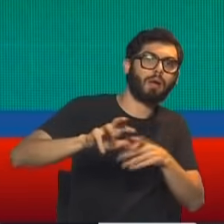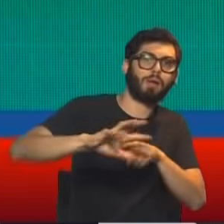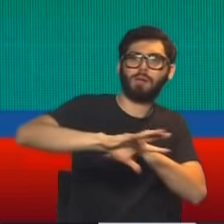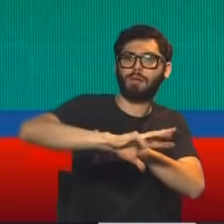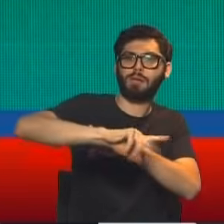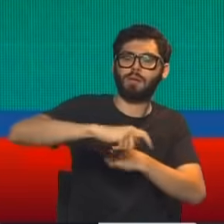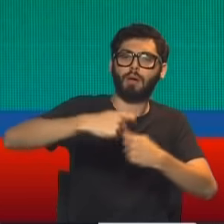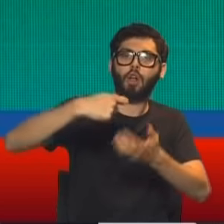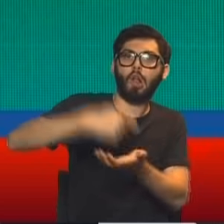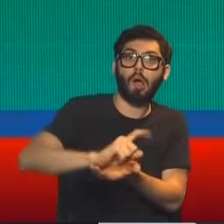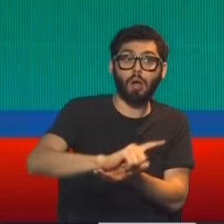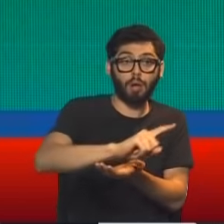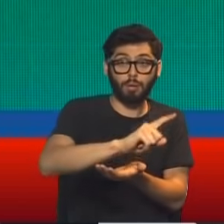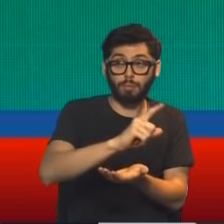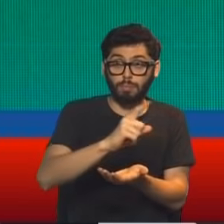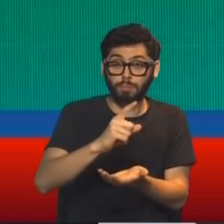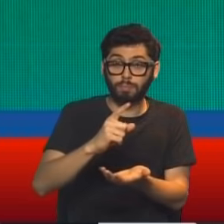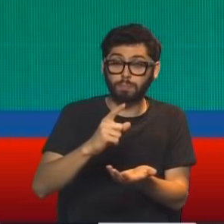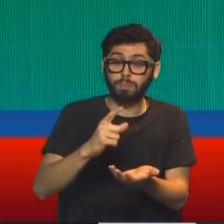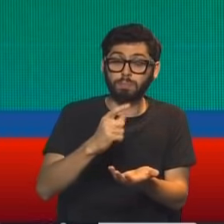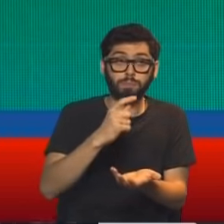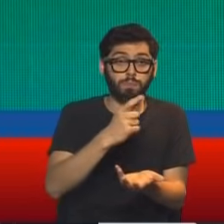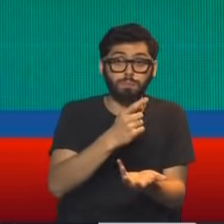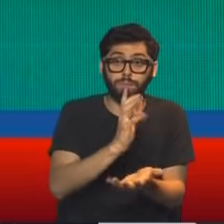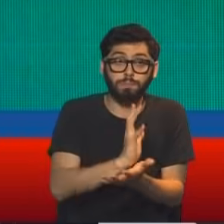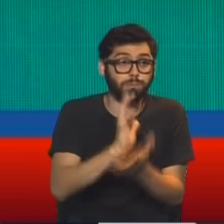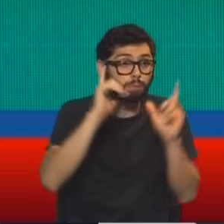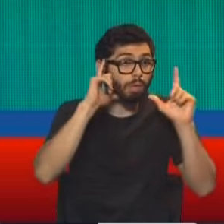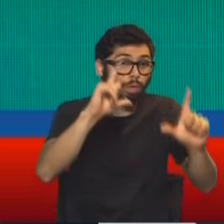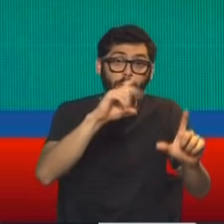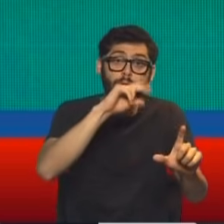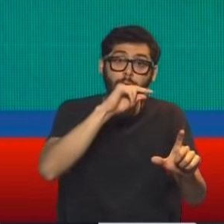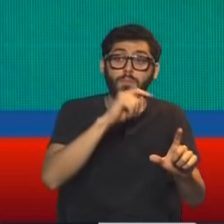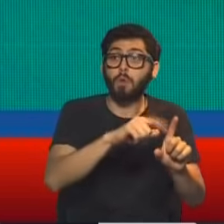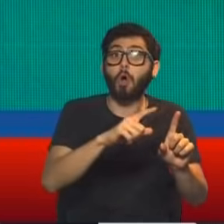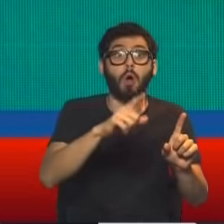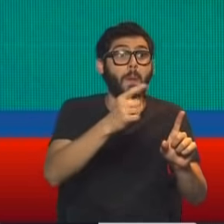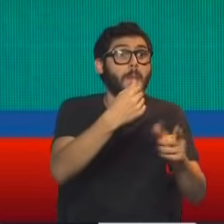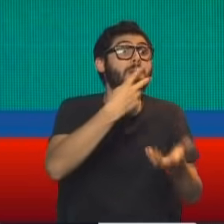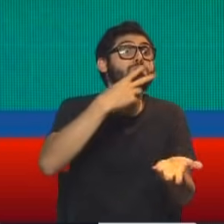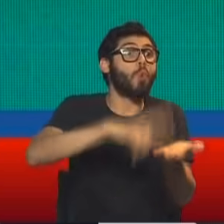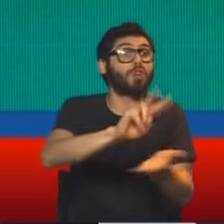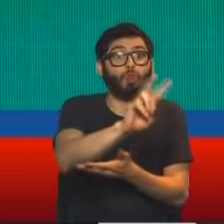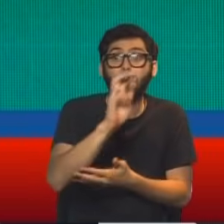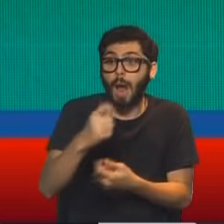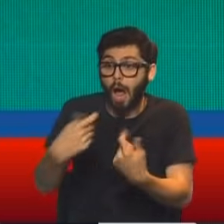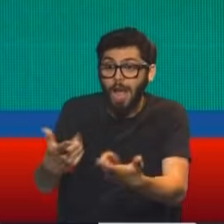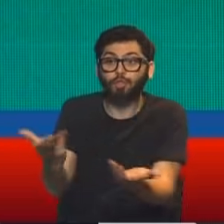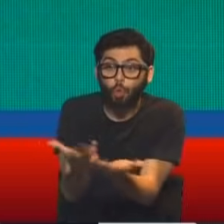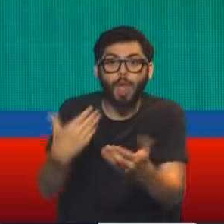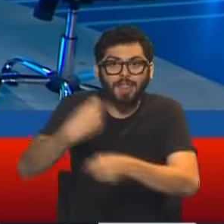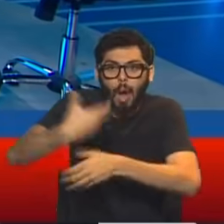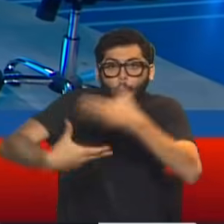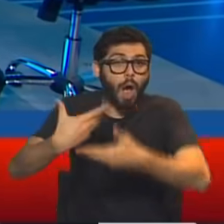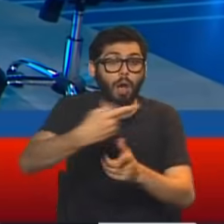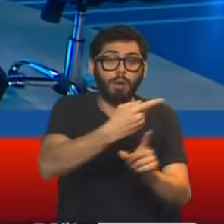muy bien, la posibilidad de pagar impuestos, por ejemplo, para que otras personas tengan posibilidades de estudiar, de trabajar y no Un necesiten salario digno, justamente si de no se tanta